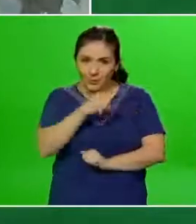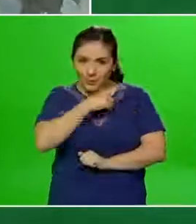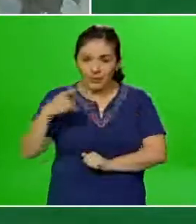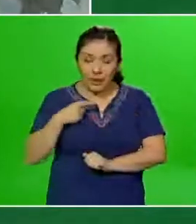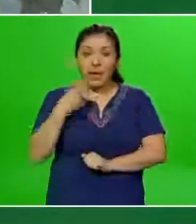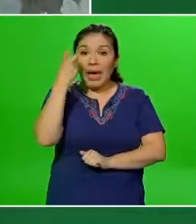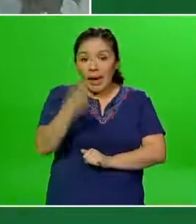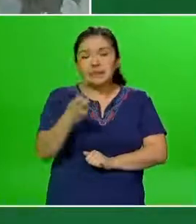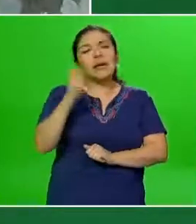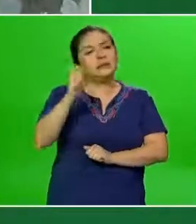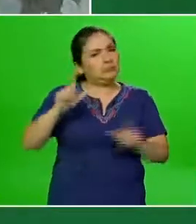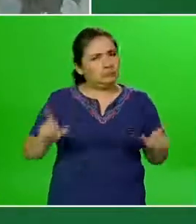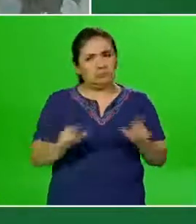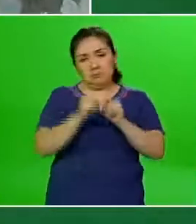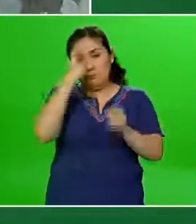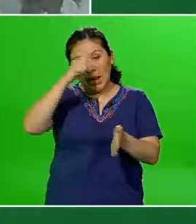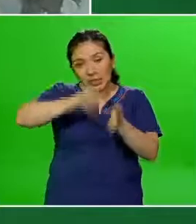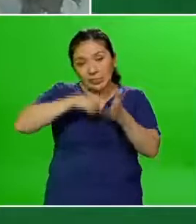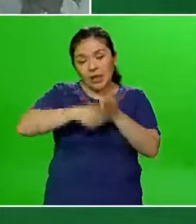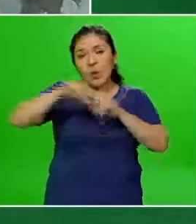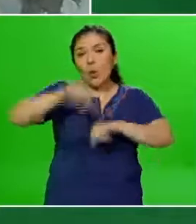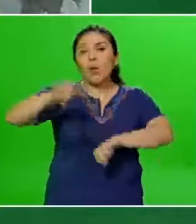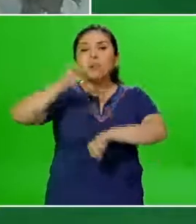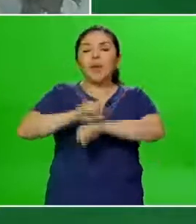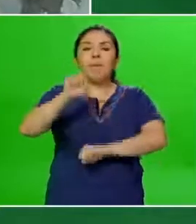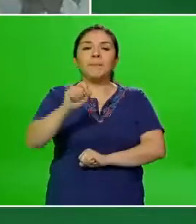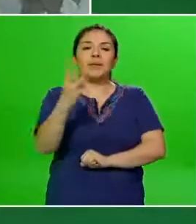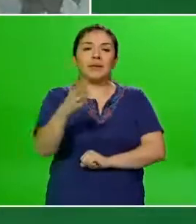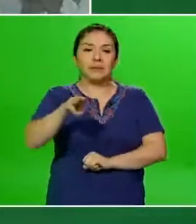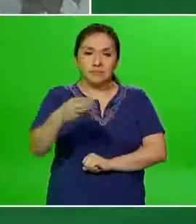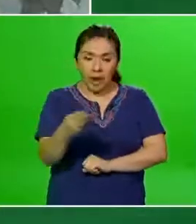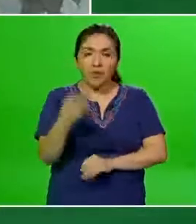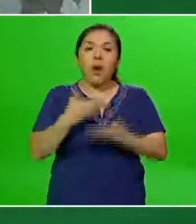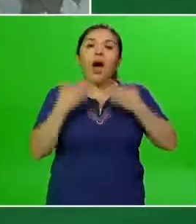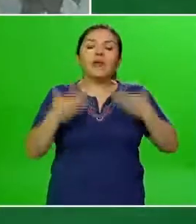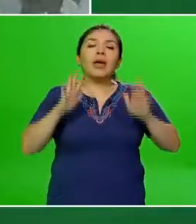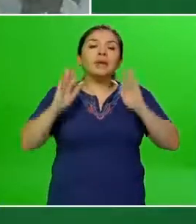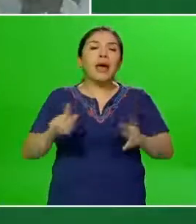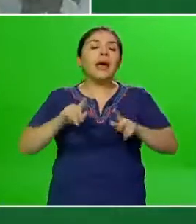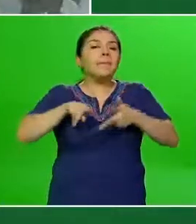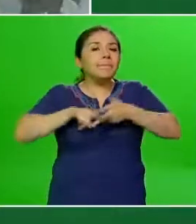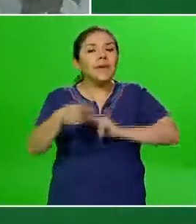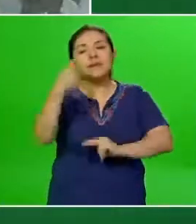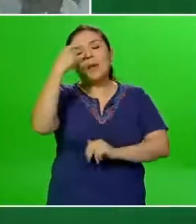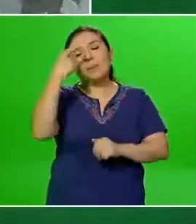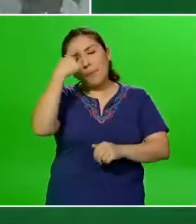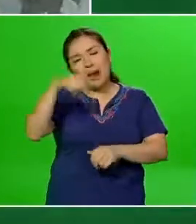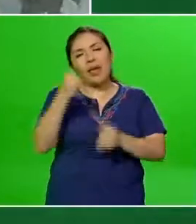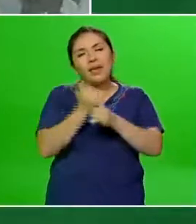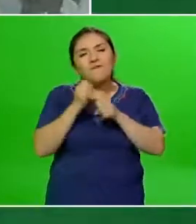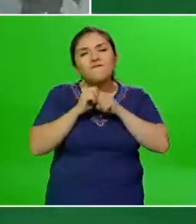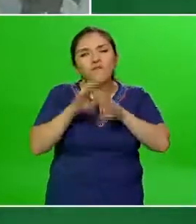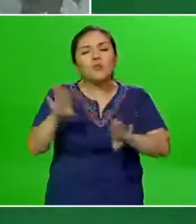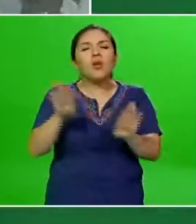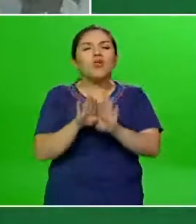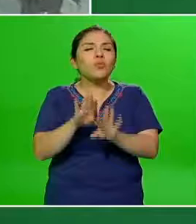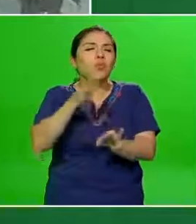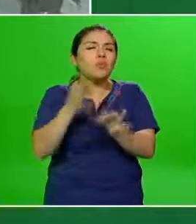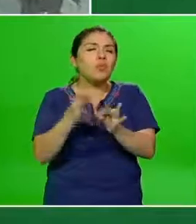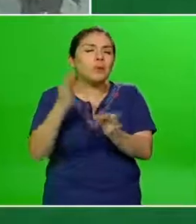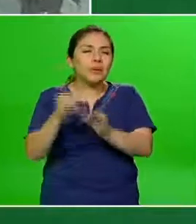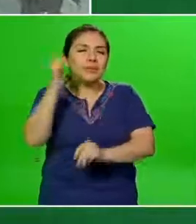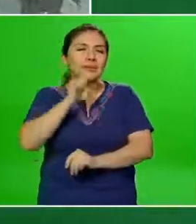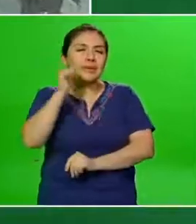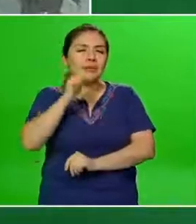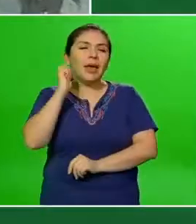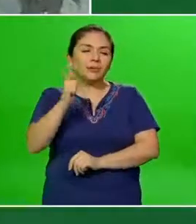compete al comunicado técnico del día de hoy, 23 de mayo, y pasaremos a recibir el informe puntual que nos dará el doctor